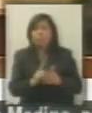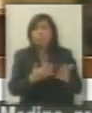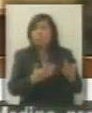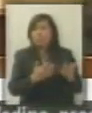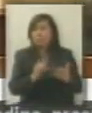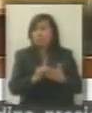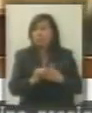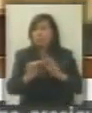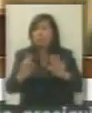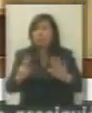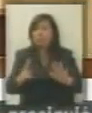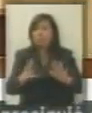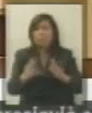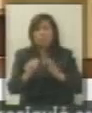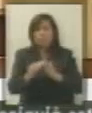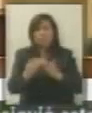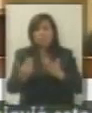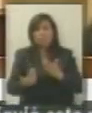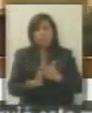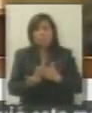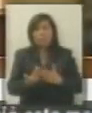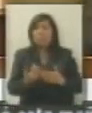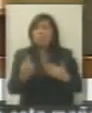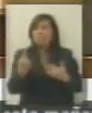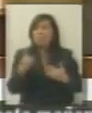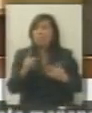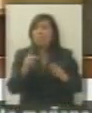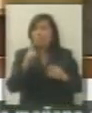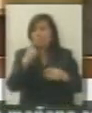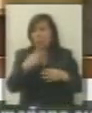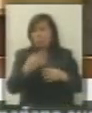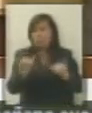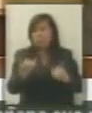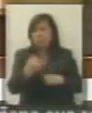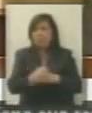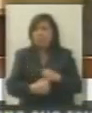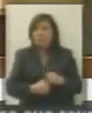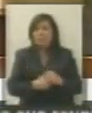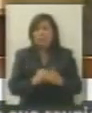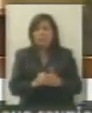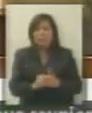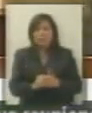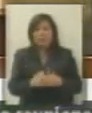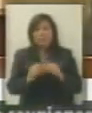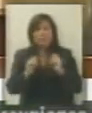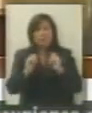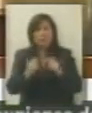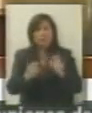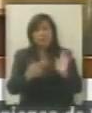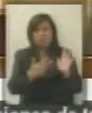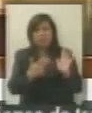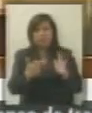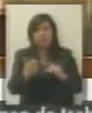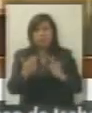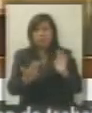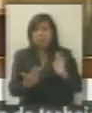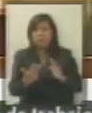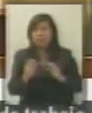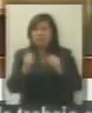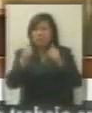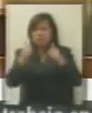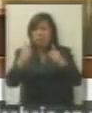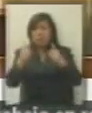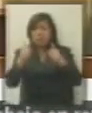promover 17.000 viviendas nuevas más hasta julio del presente año. Se han entregado 813.000 títulos